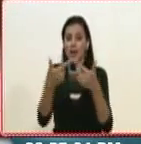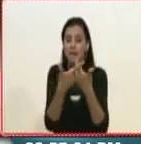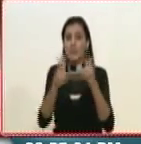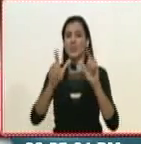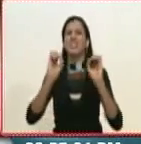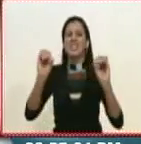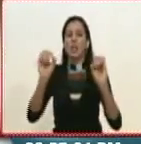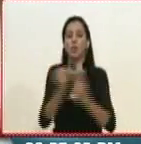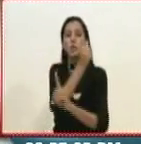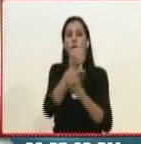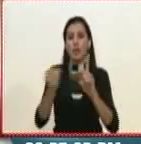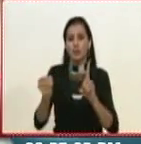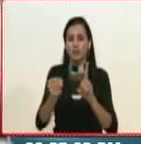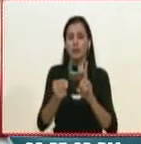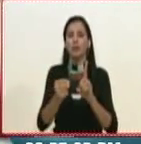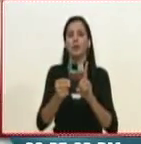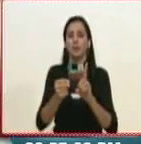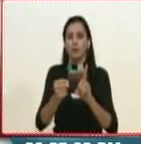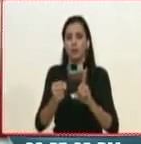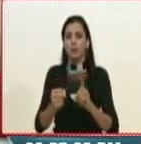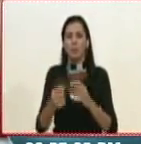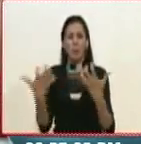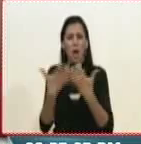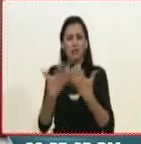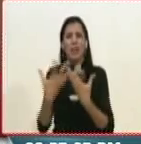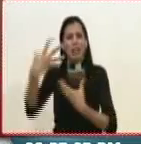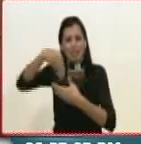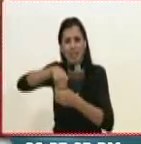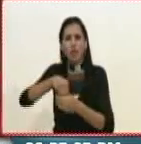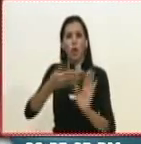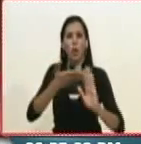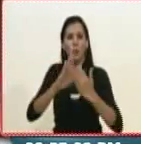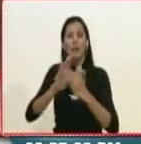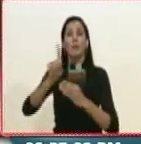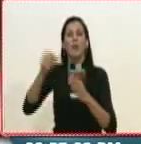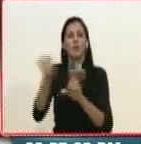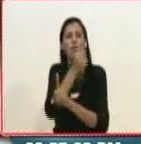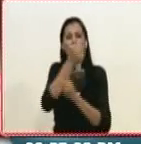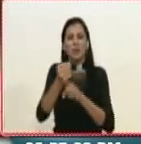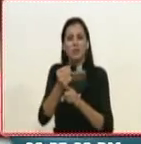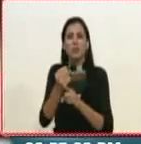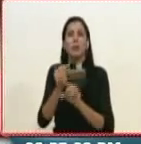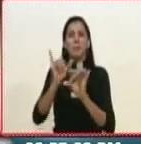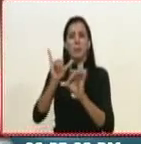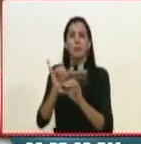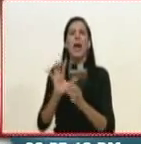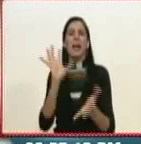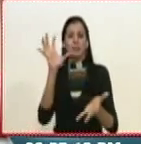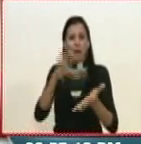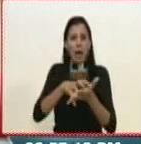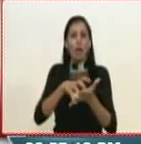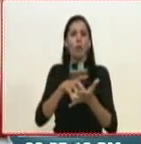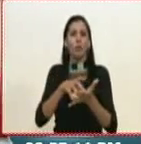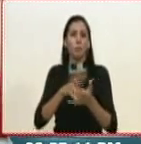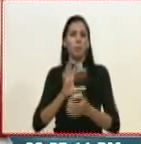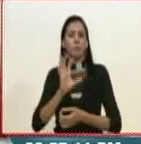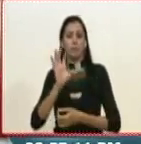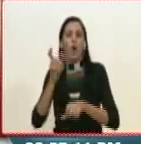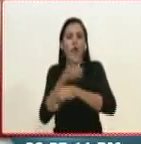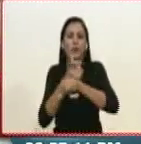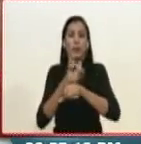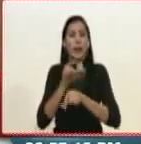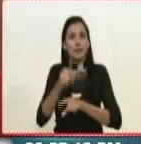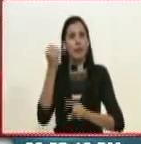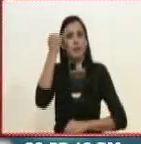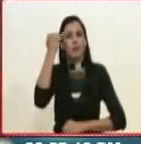violencia, no solo la violencia interna que tenemos a veces en nuestras comunidades, pero también la violencia que viene de parte del Estado. Entonces, esa es la